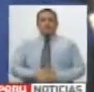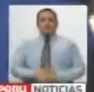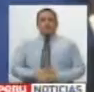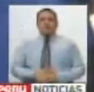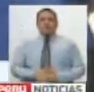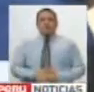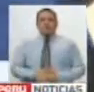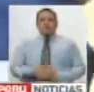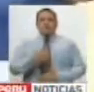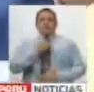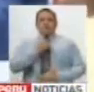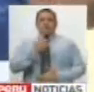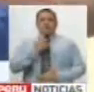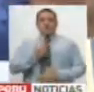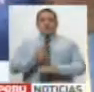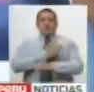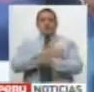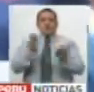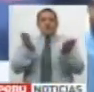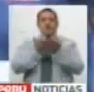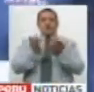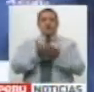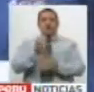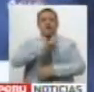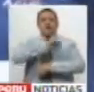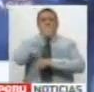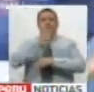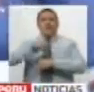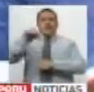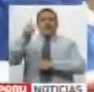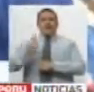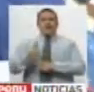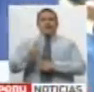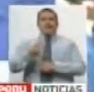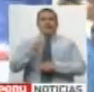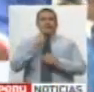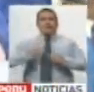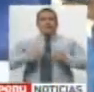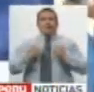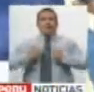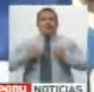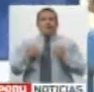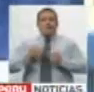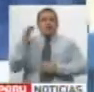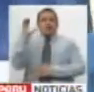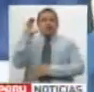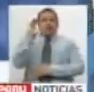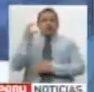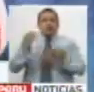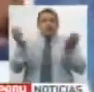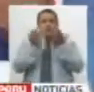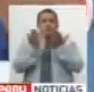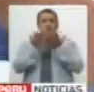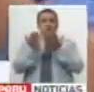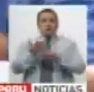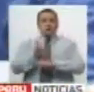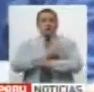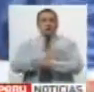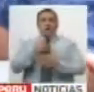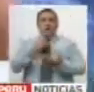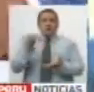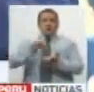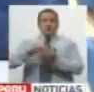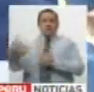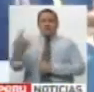Estudié mi maestría en la Universidad de los Andes de Bogotá. Por estudiar mi maestría fuera del Perú,